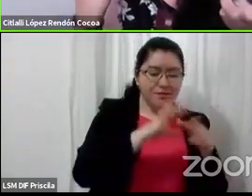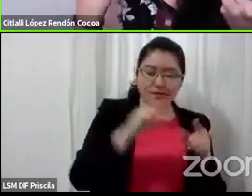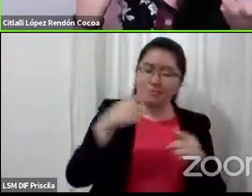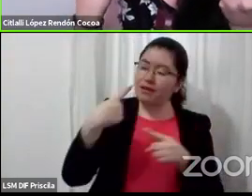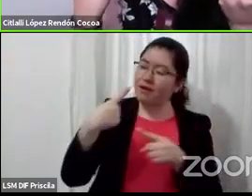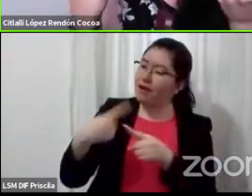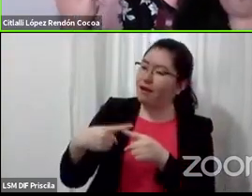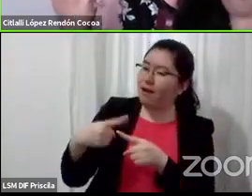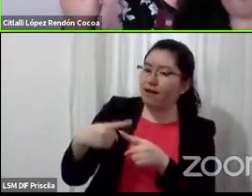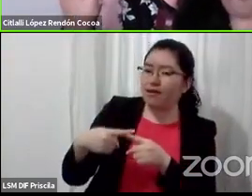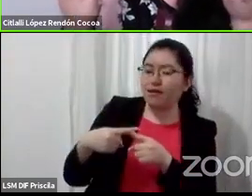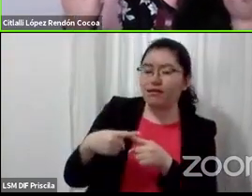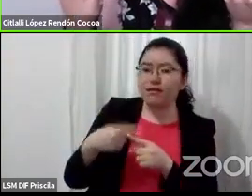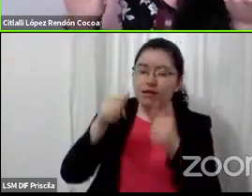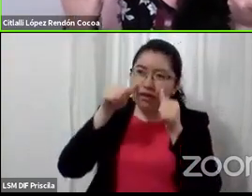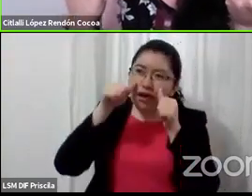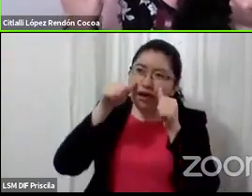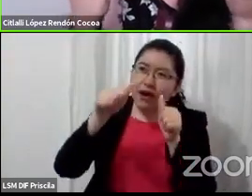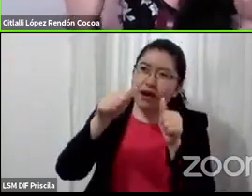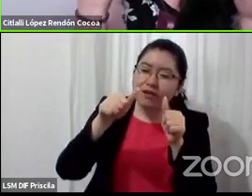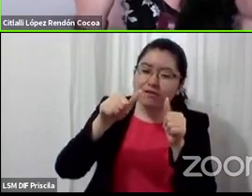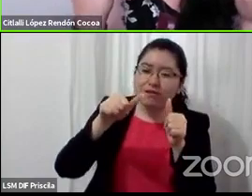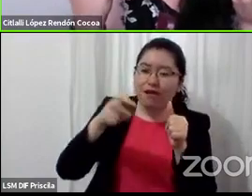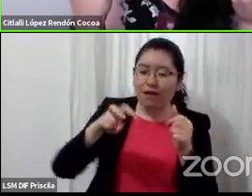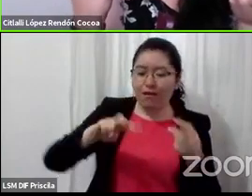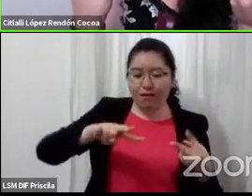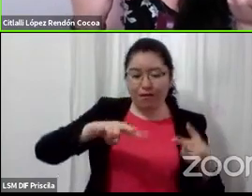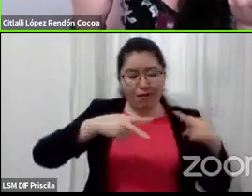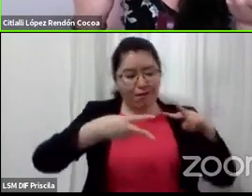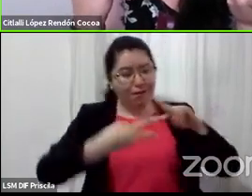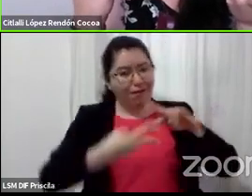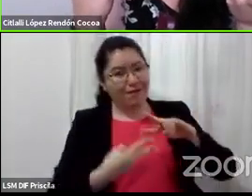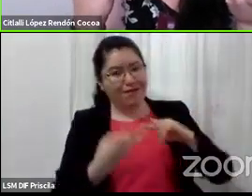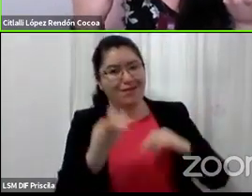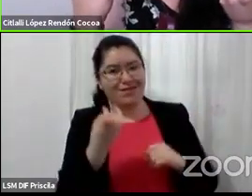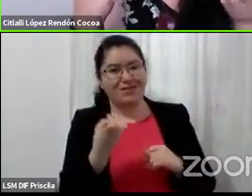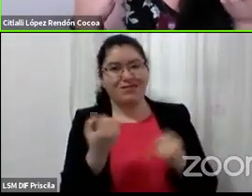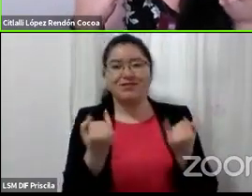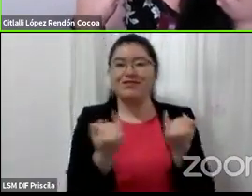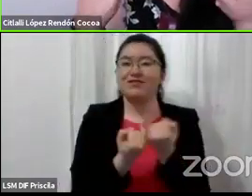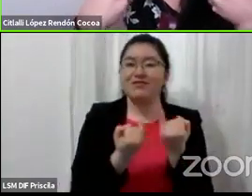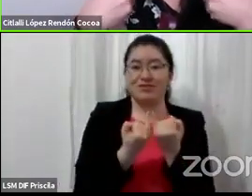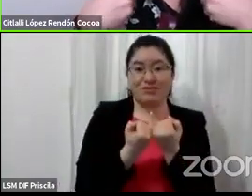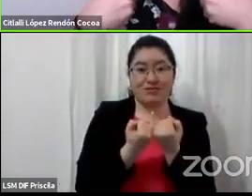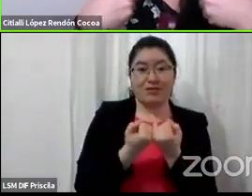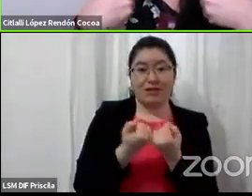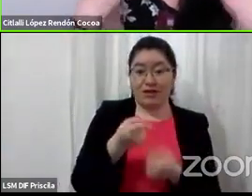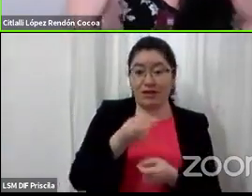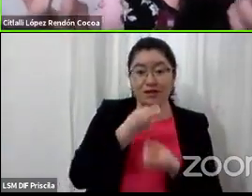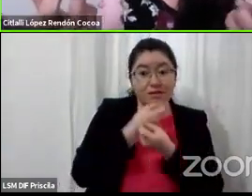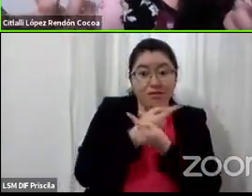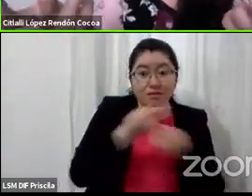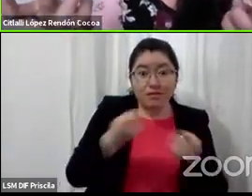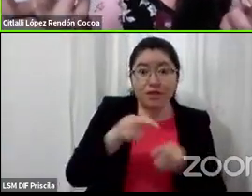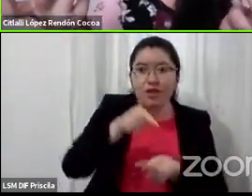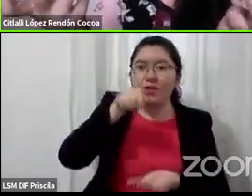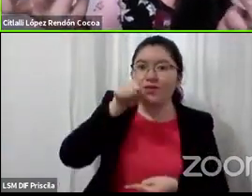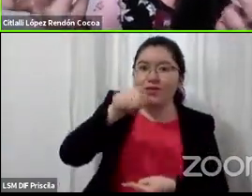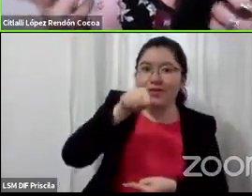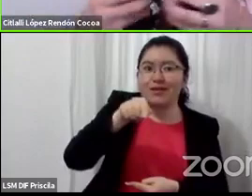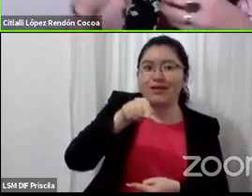¿no? Que sean las chicas y los chicos quienes pueden de repente convertirse en los